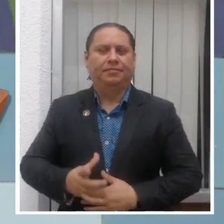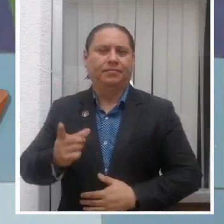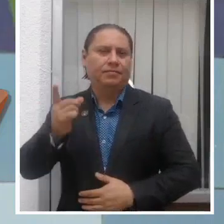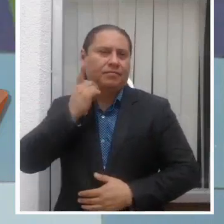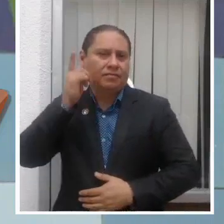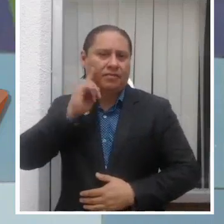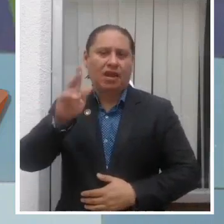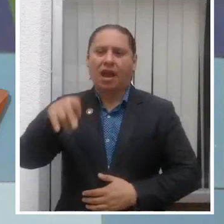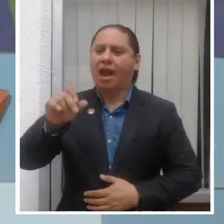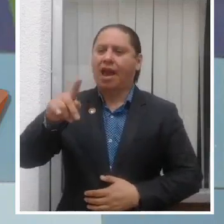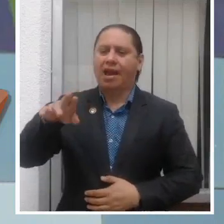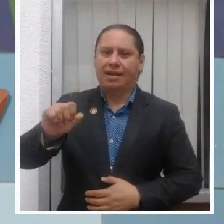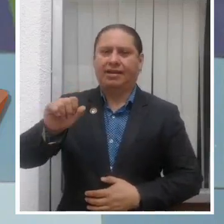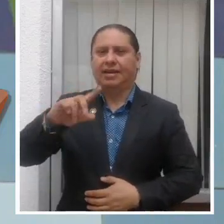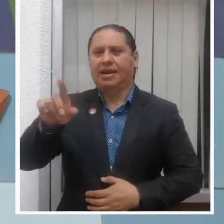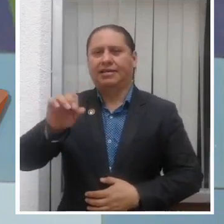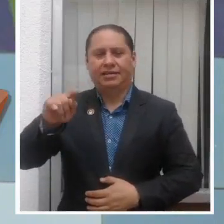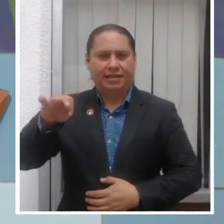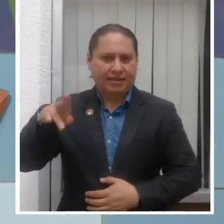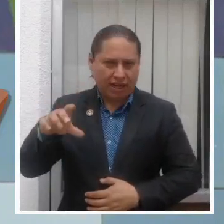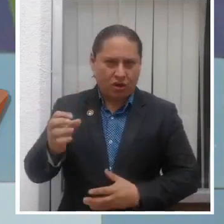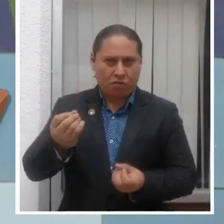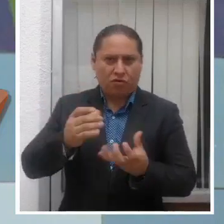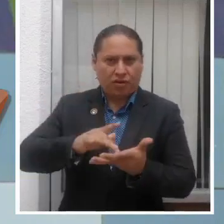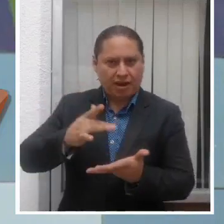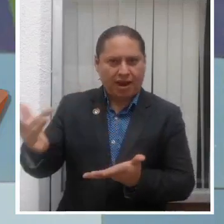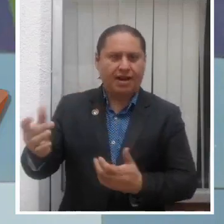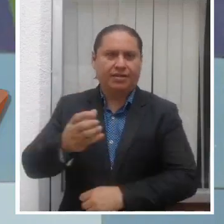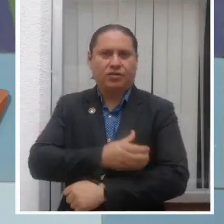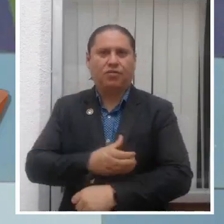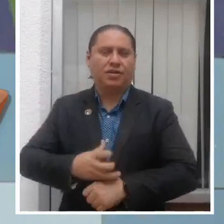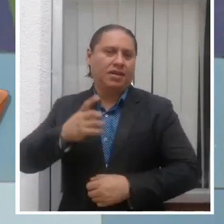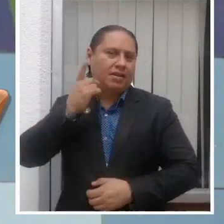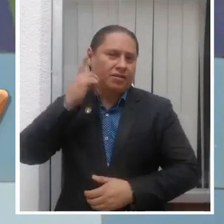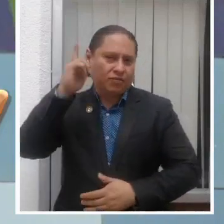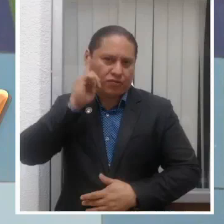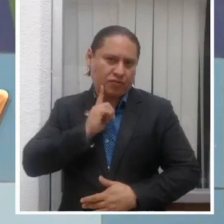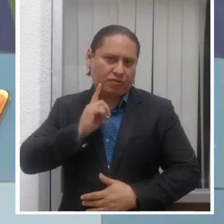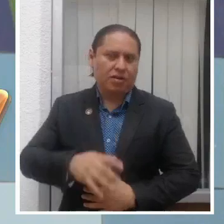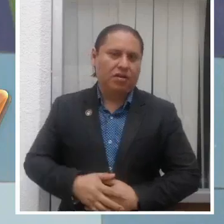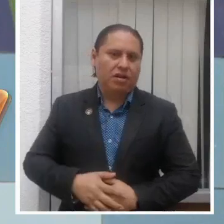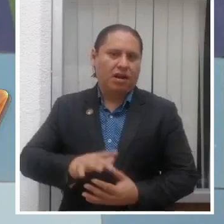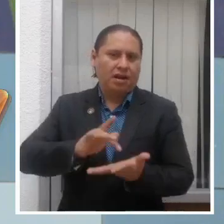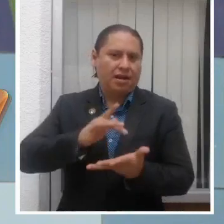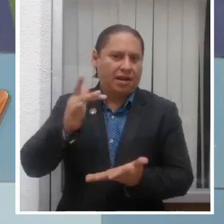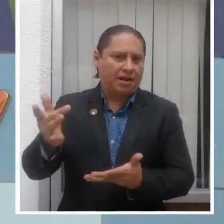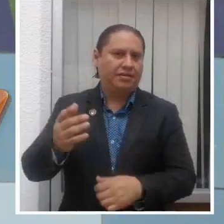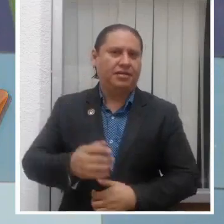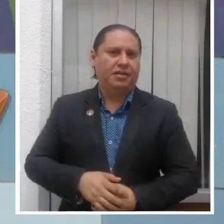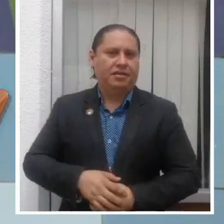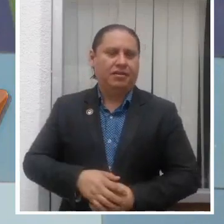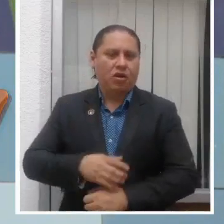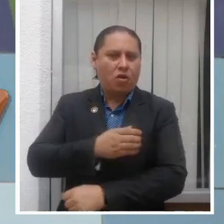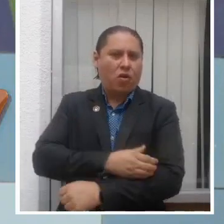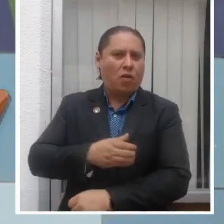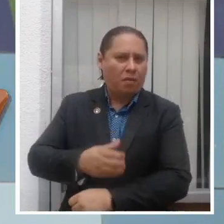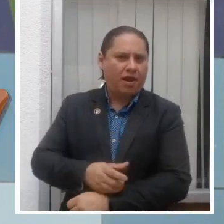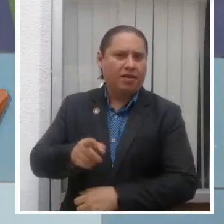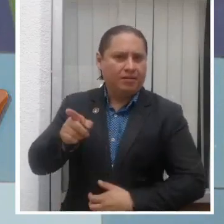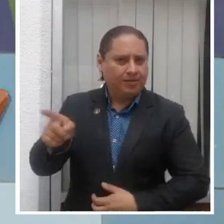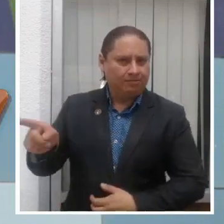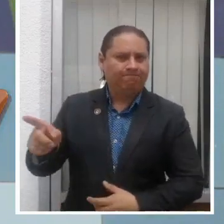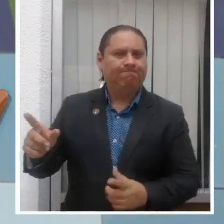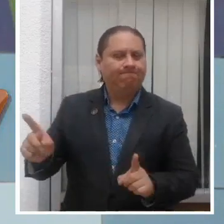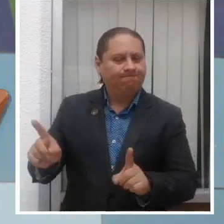Diputada Karina del Río Centeno, muchas gracias, compañera diputada. También le agradezco por ser una compañera